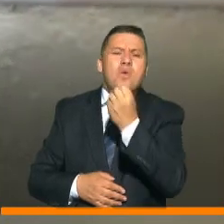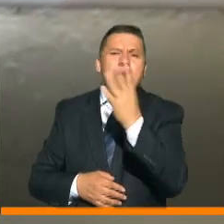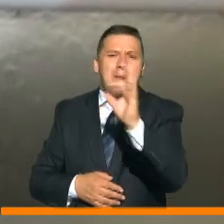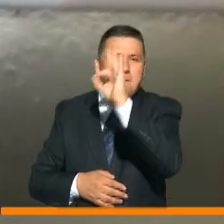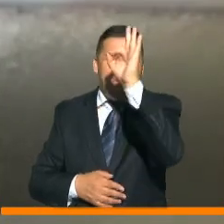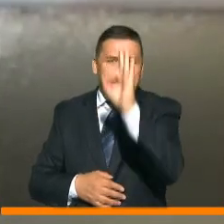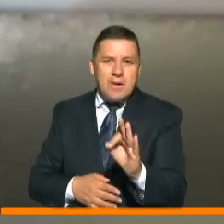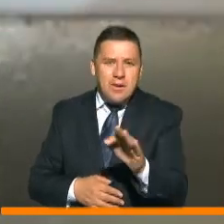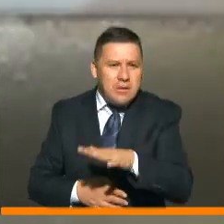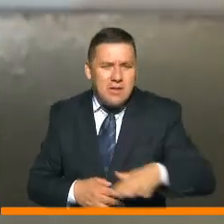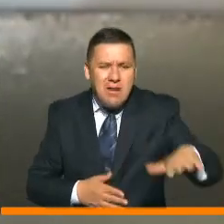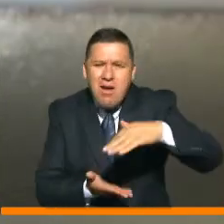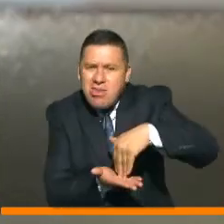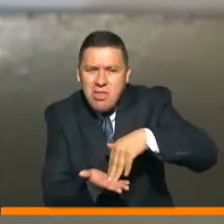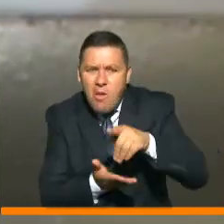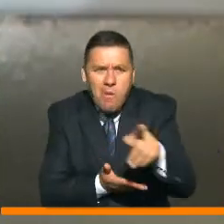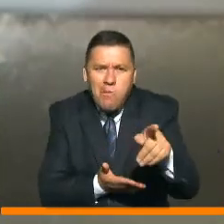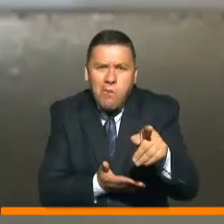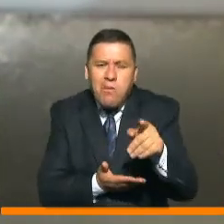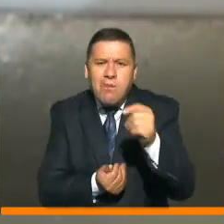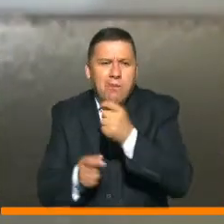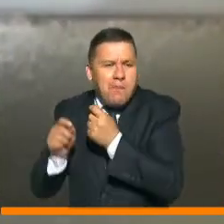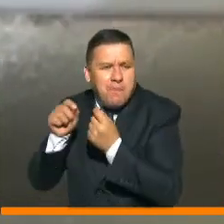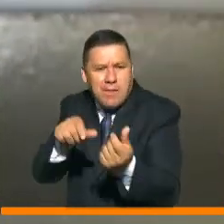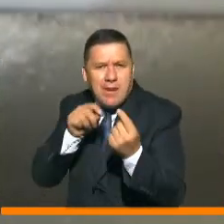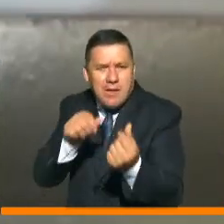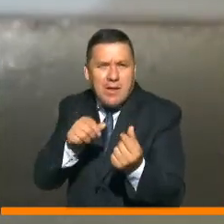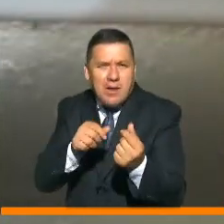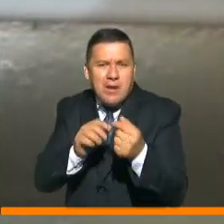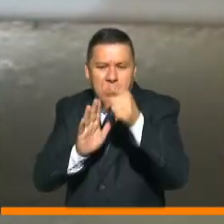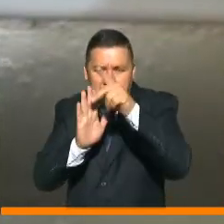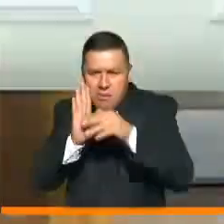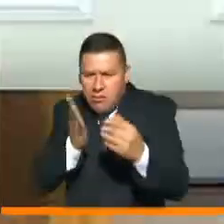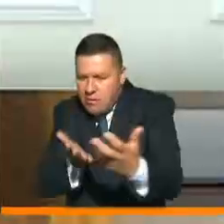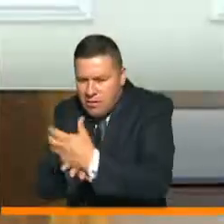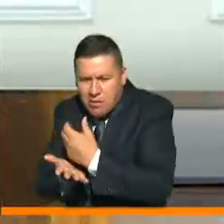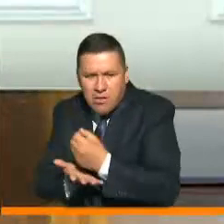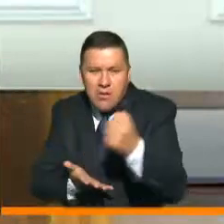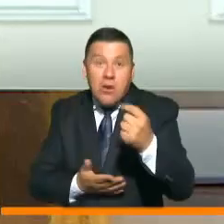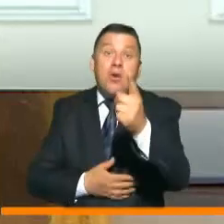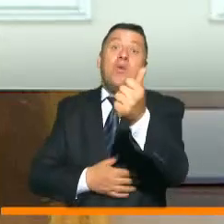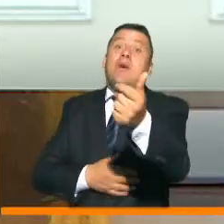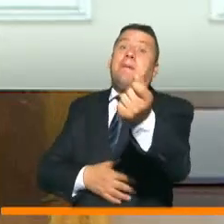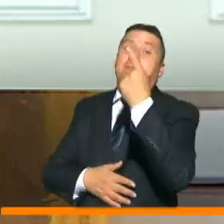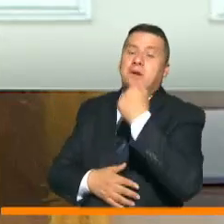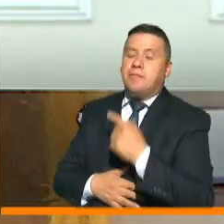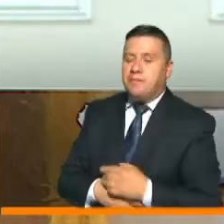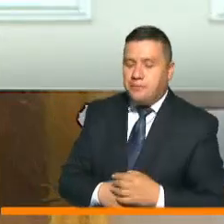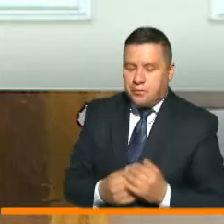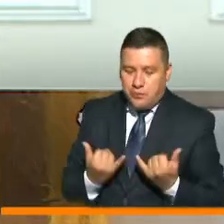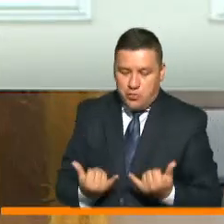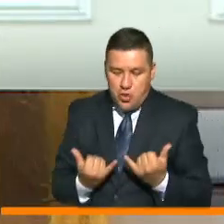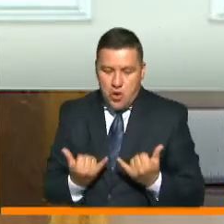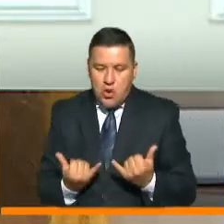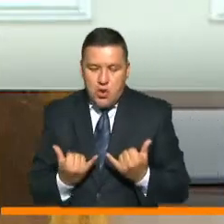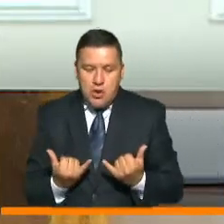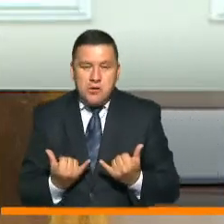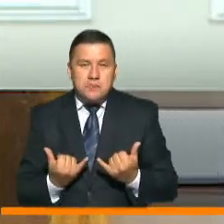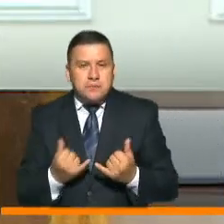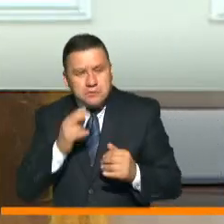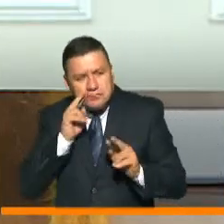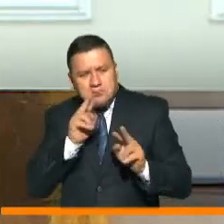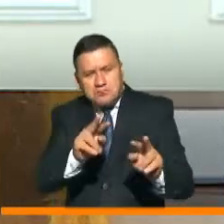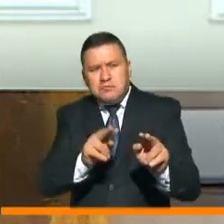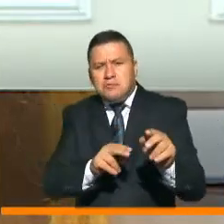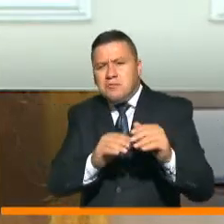de la población vulnerable llegarán los recursos de la reforma. Esa es una muy buena pregunta. Hoy nosotros mirábamos